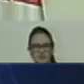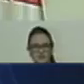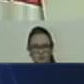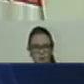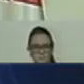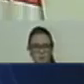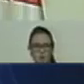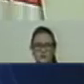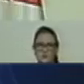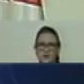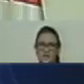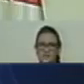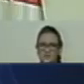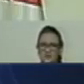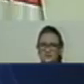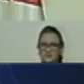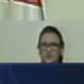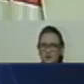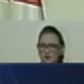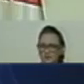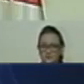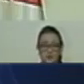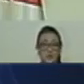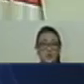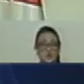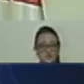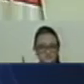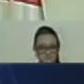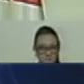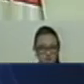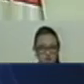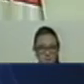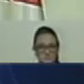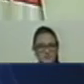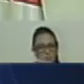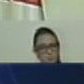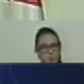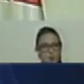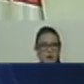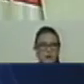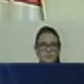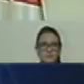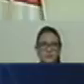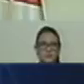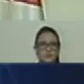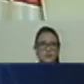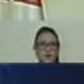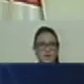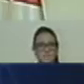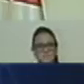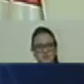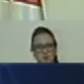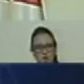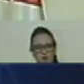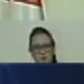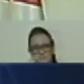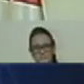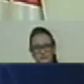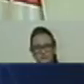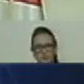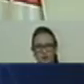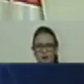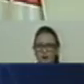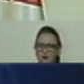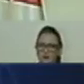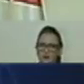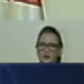televisión, internacionales o nacionales. Yo estoy aquí porque represento a un pueblo, porque hay millones de seres humanos allí en las